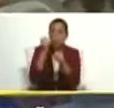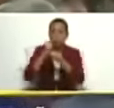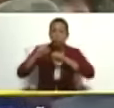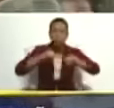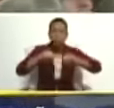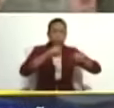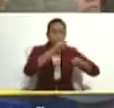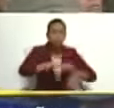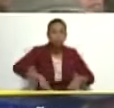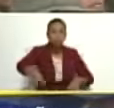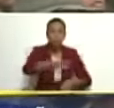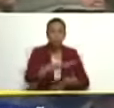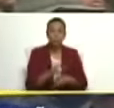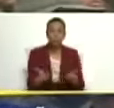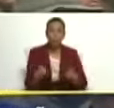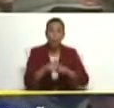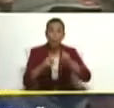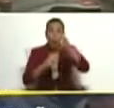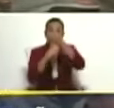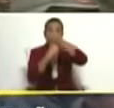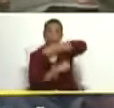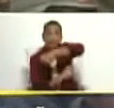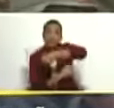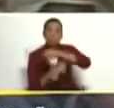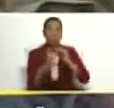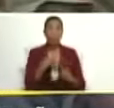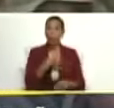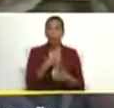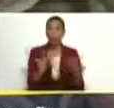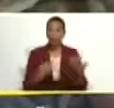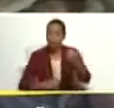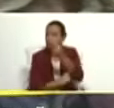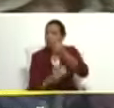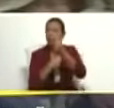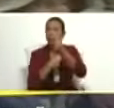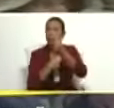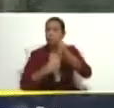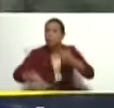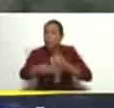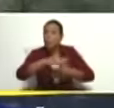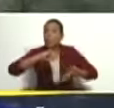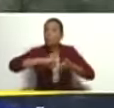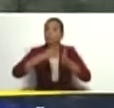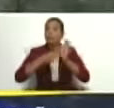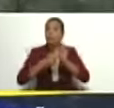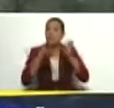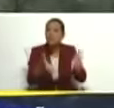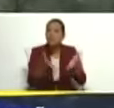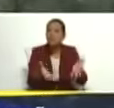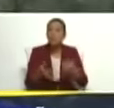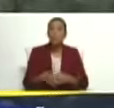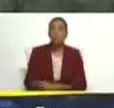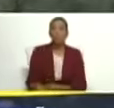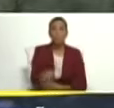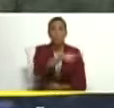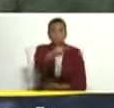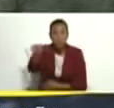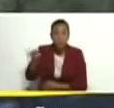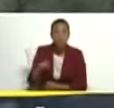de un país, de nuestro país. La Fuerza Armada Nacional Bolivariana